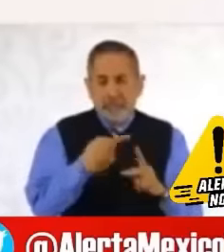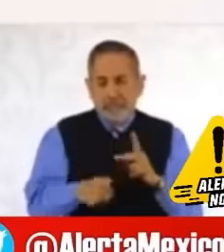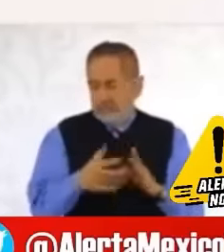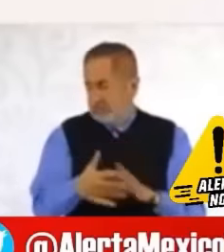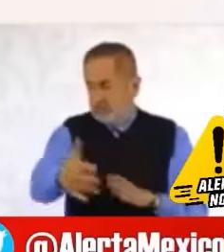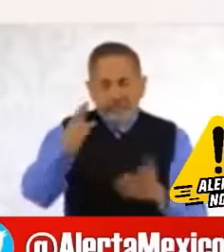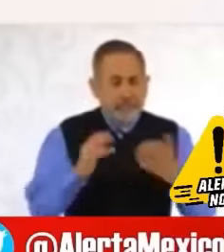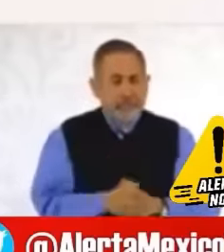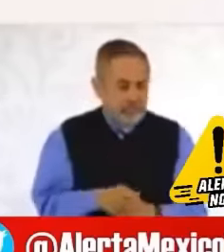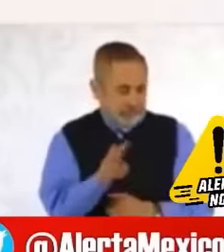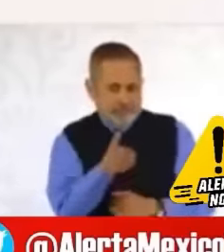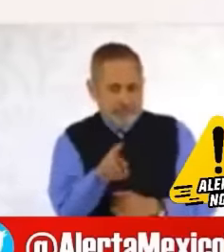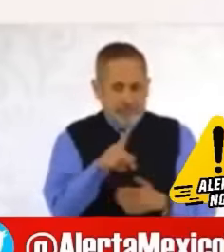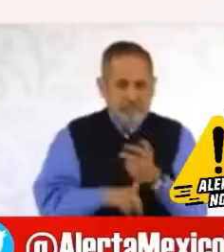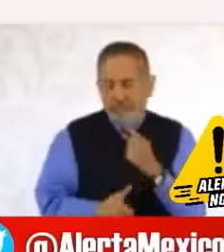del otro, porque entre ellos